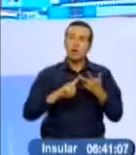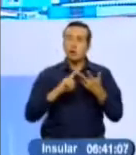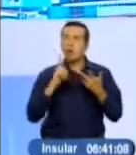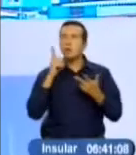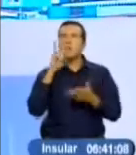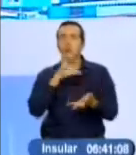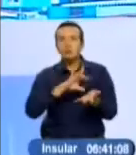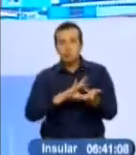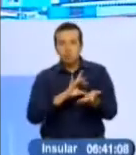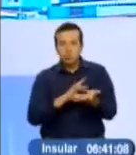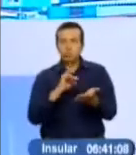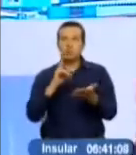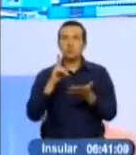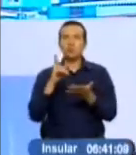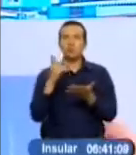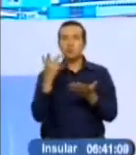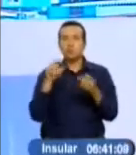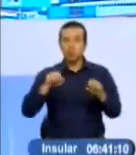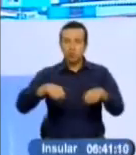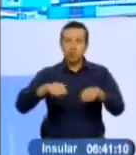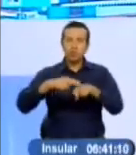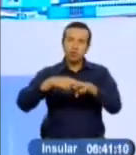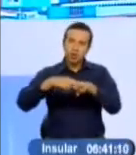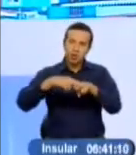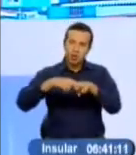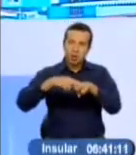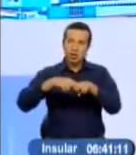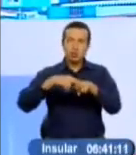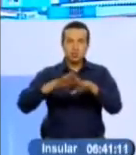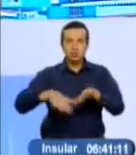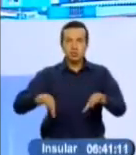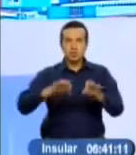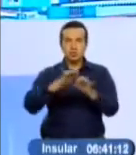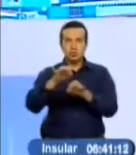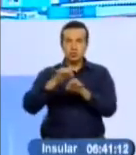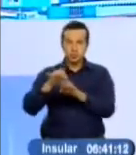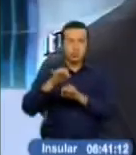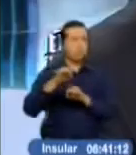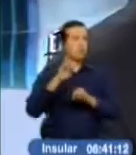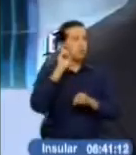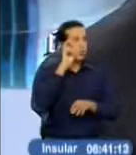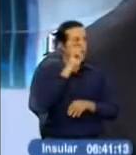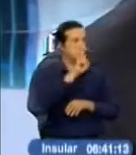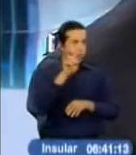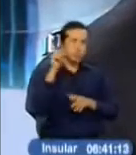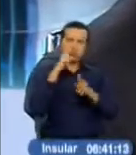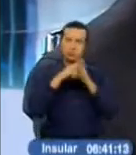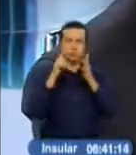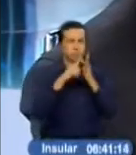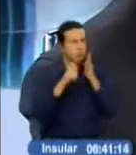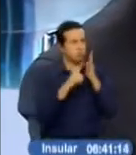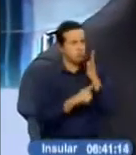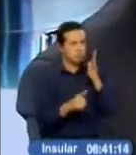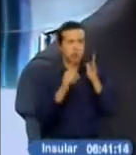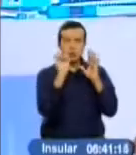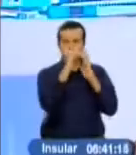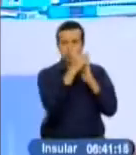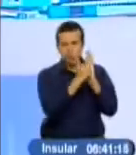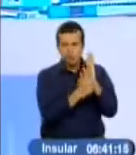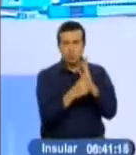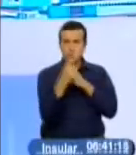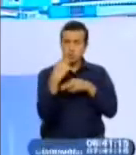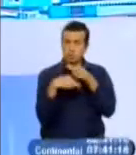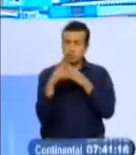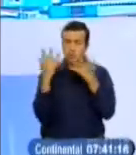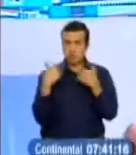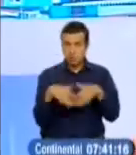agro el señor de los mototaxis en los pueblos el agro turismo la artesanía el comercio